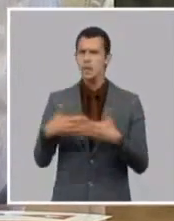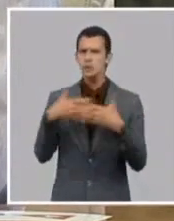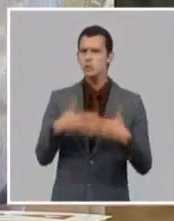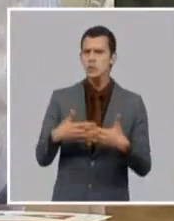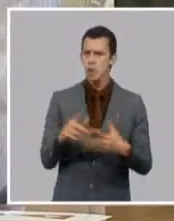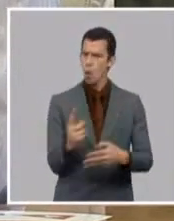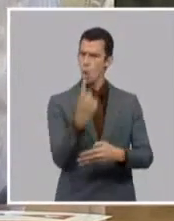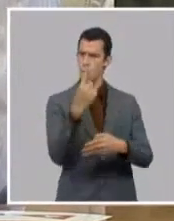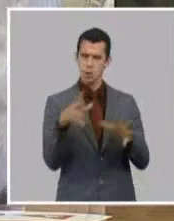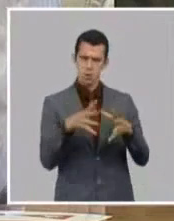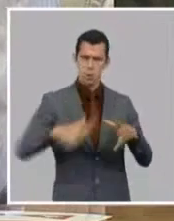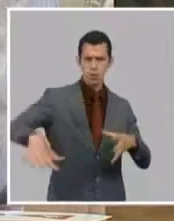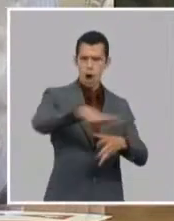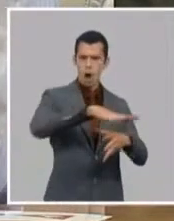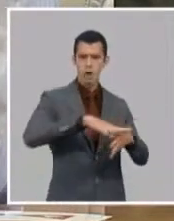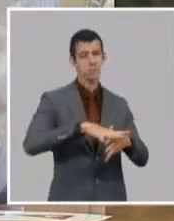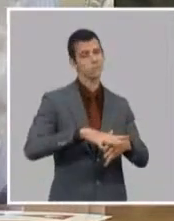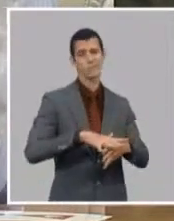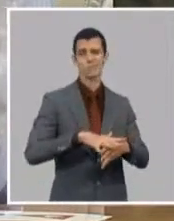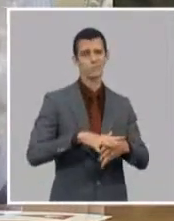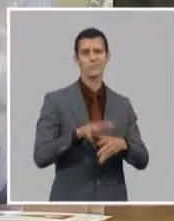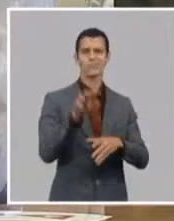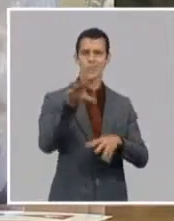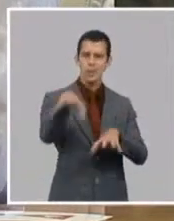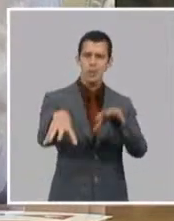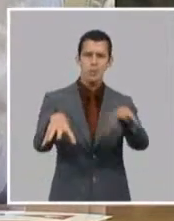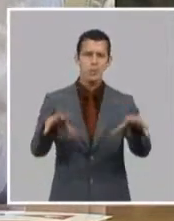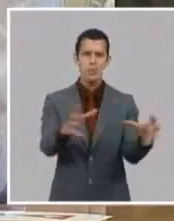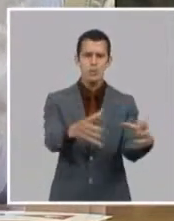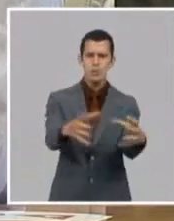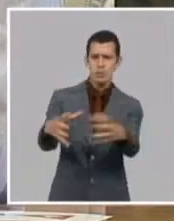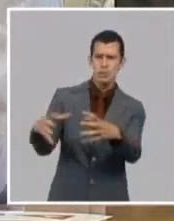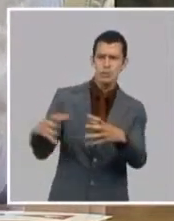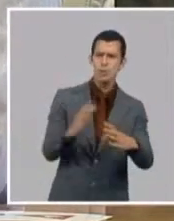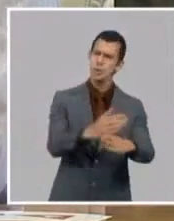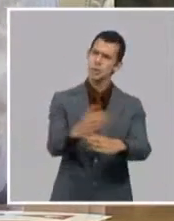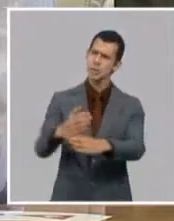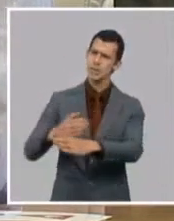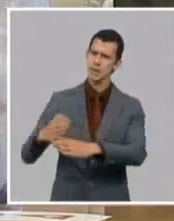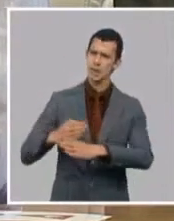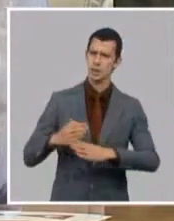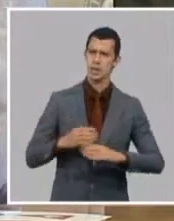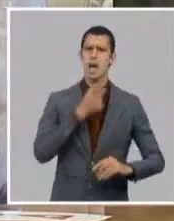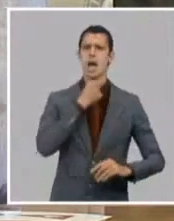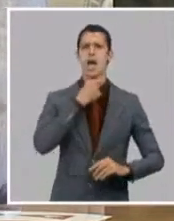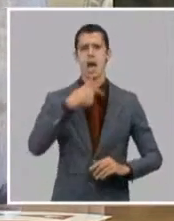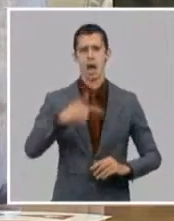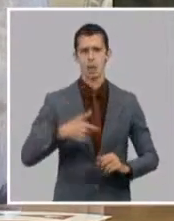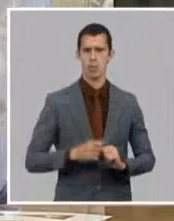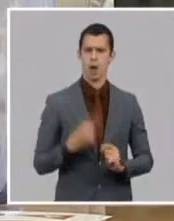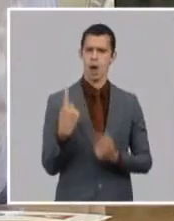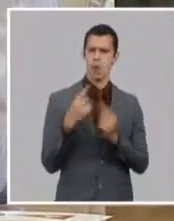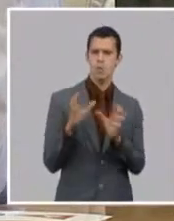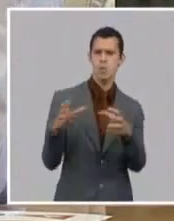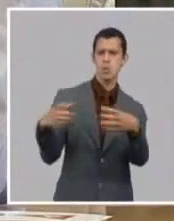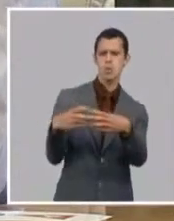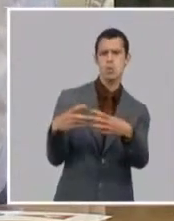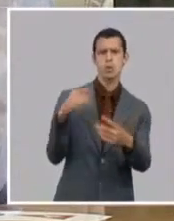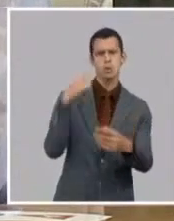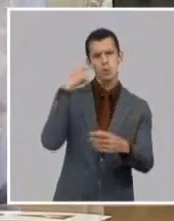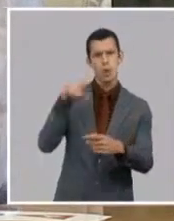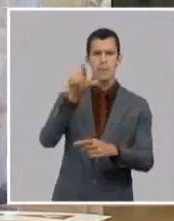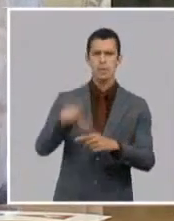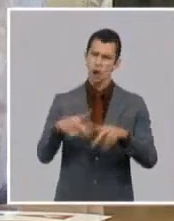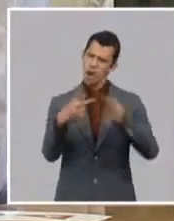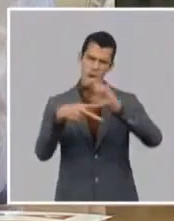tienen un actuar de delincuente, otros que son personas insatisfechas, que